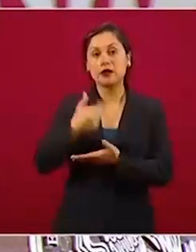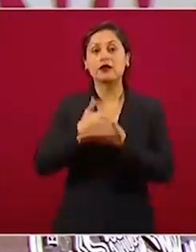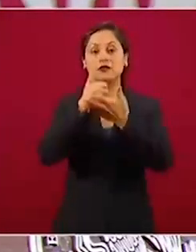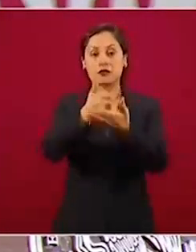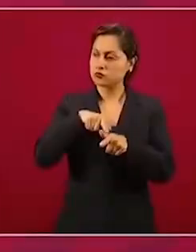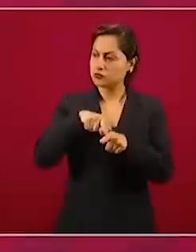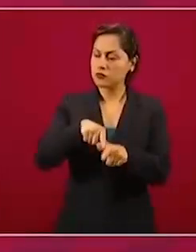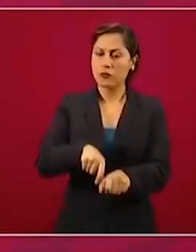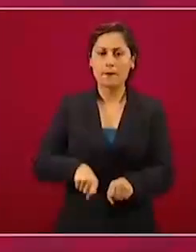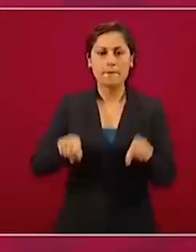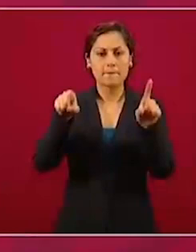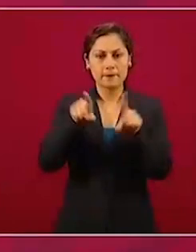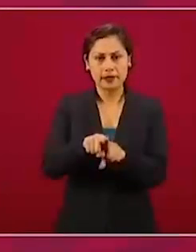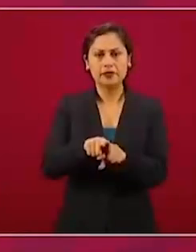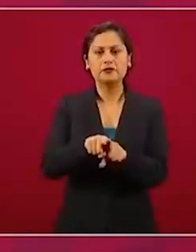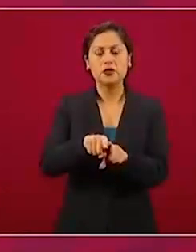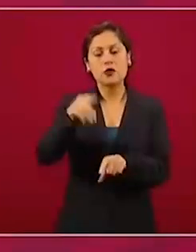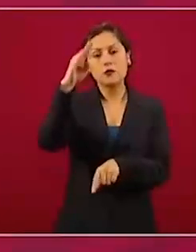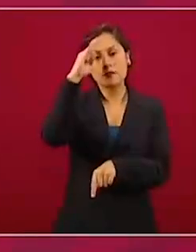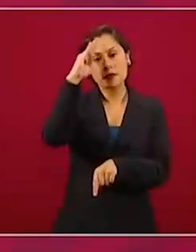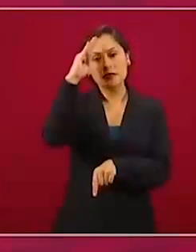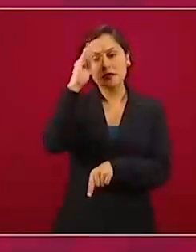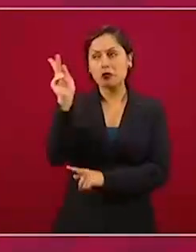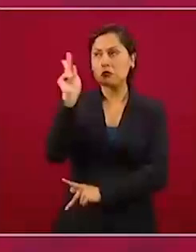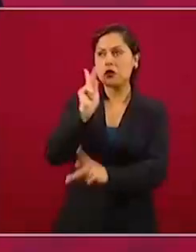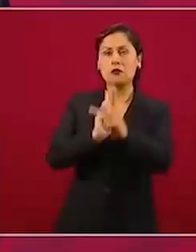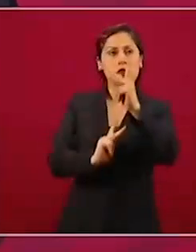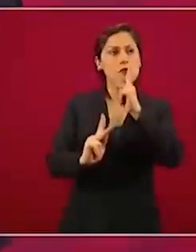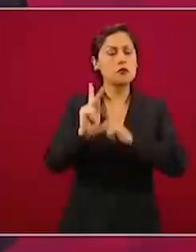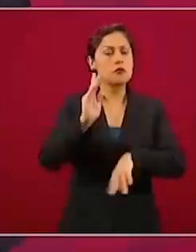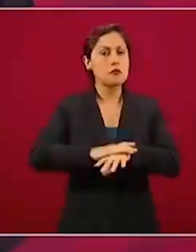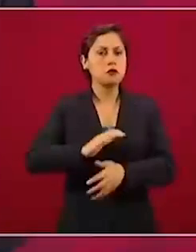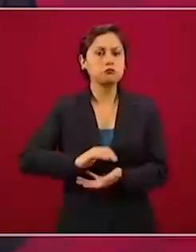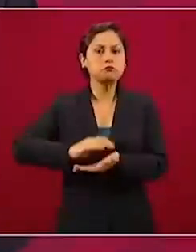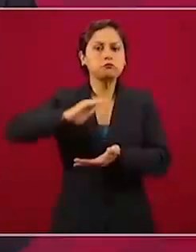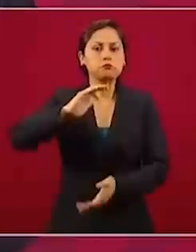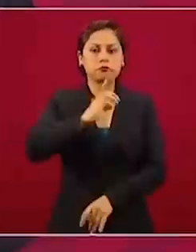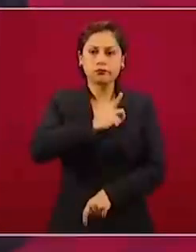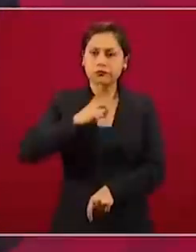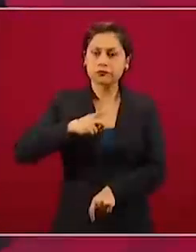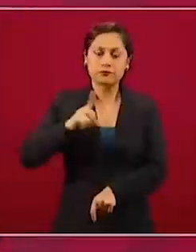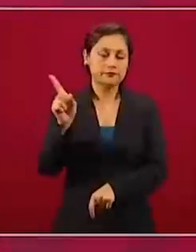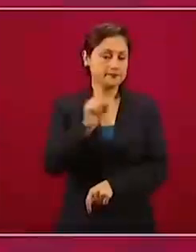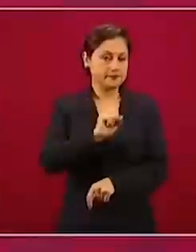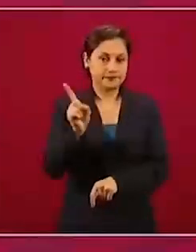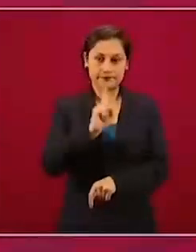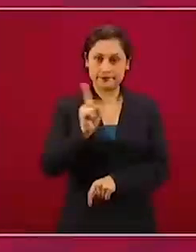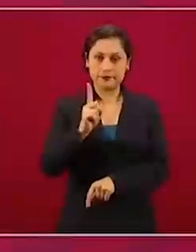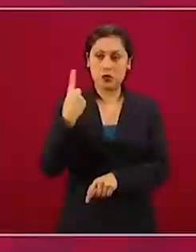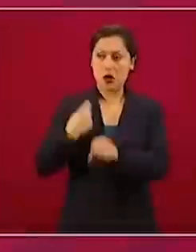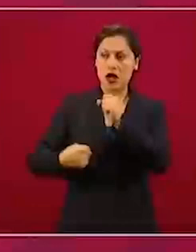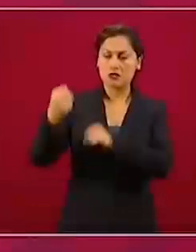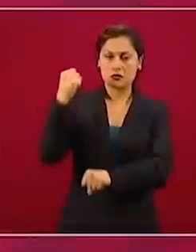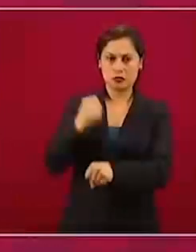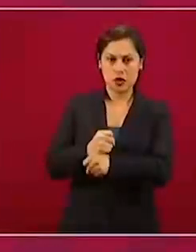deuda en términos reales. No la aumentamos el año pasado